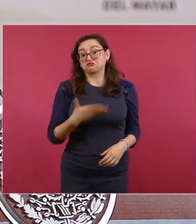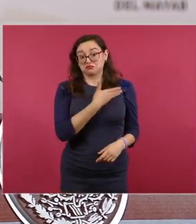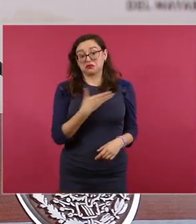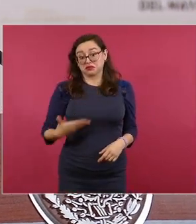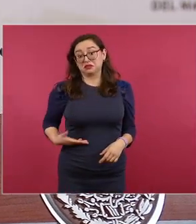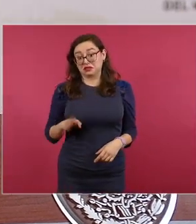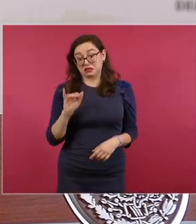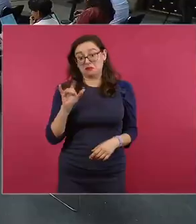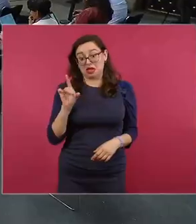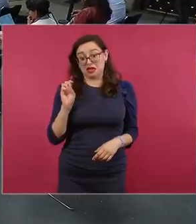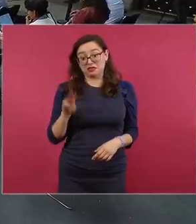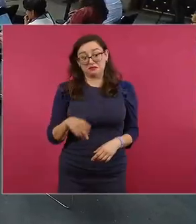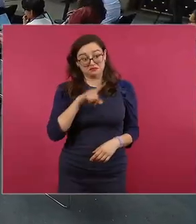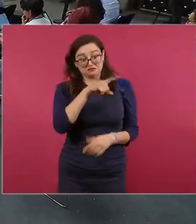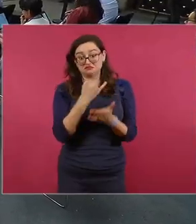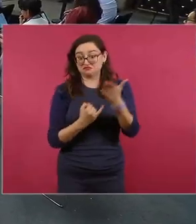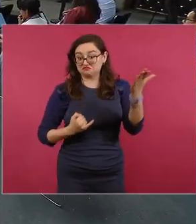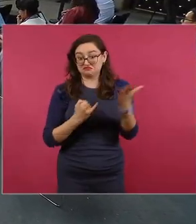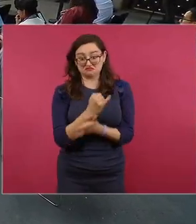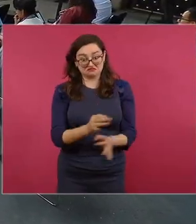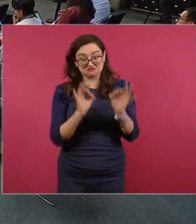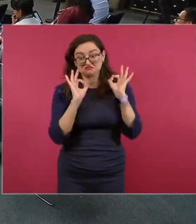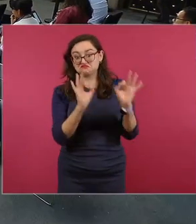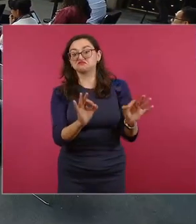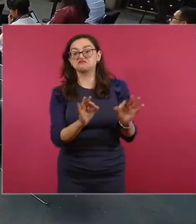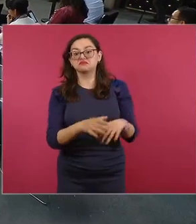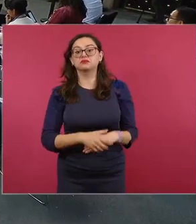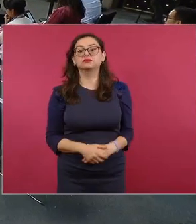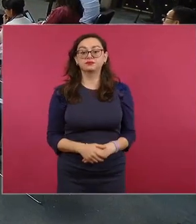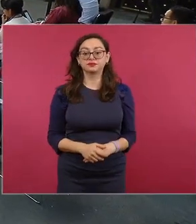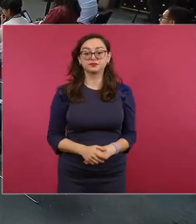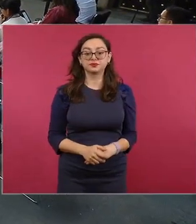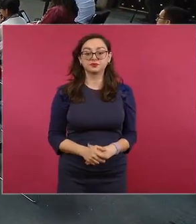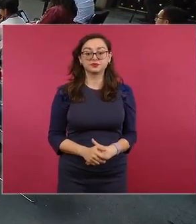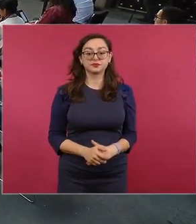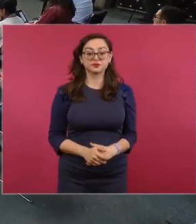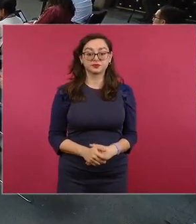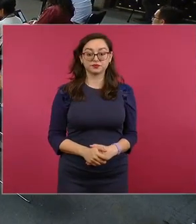presidente Biden. Son de las dos cosas. Pero mire,